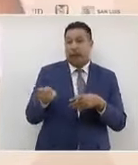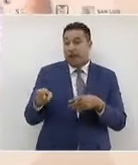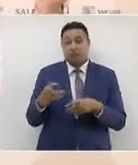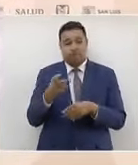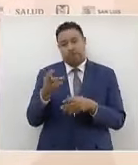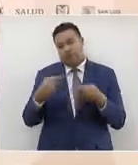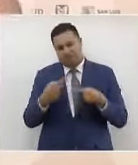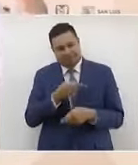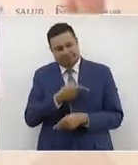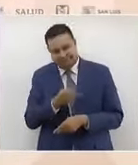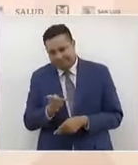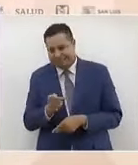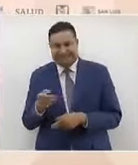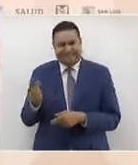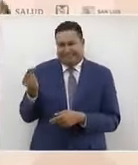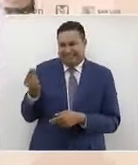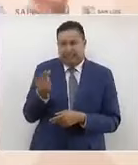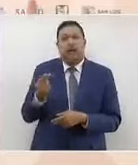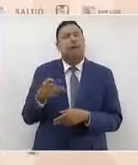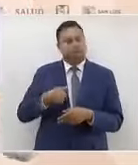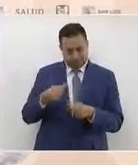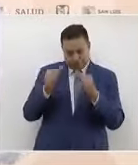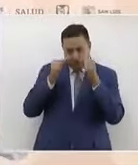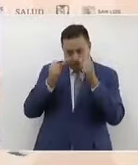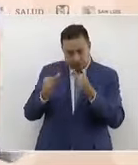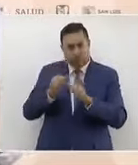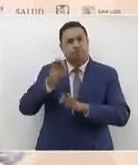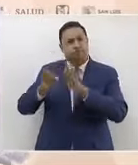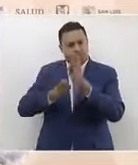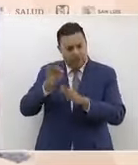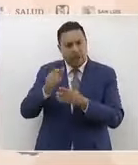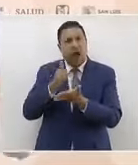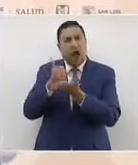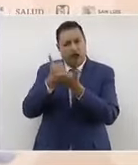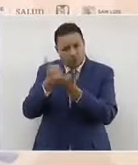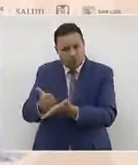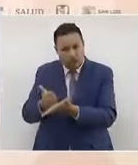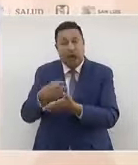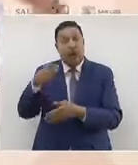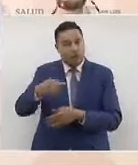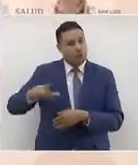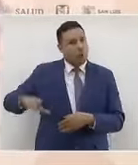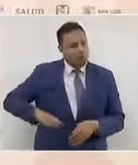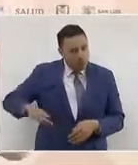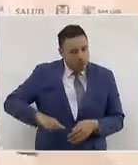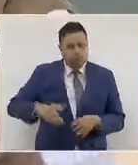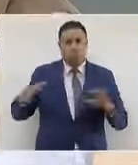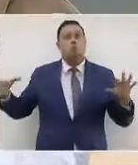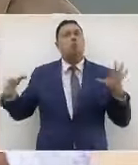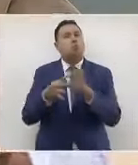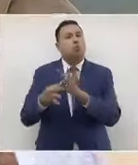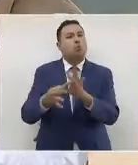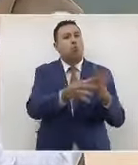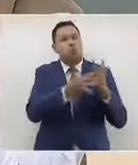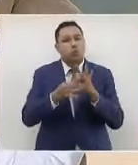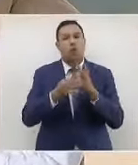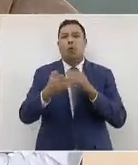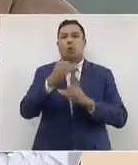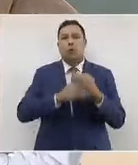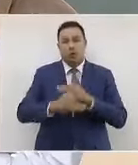tienen en el momento de mayor necesidad, de mayor angustia. Y ahí tiene que estar el gobierno, unidos todos y